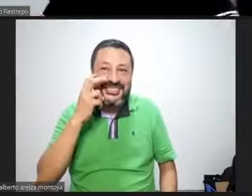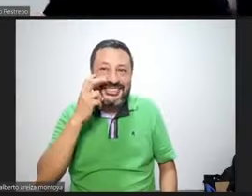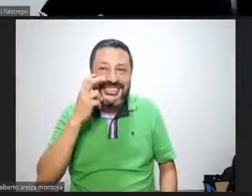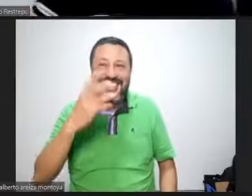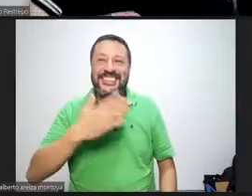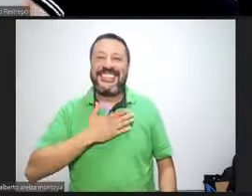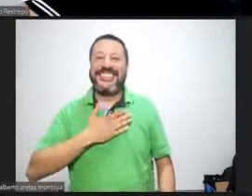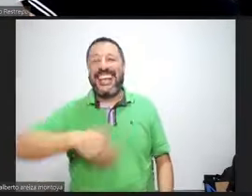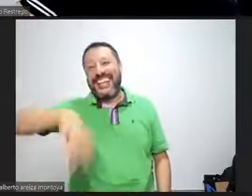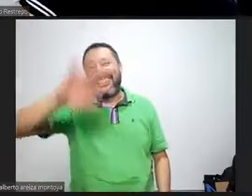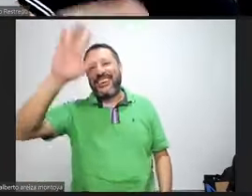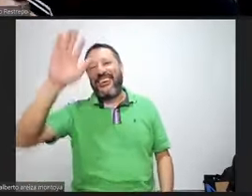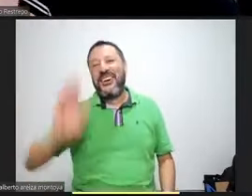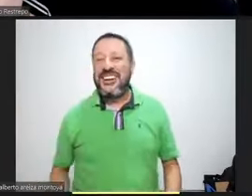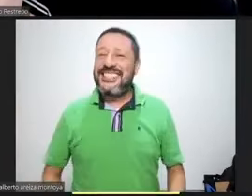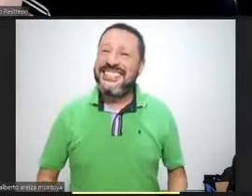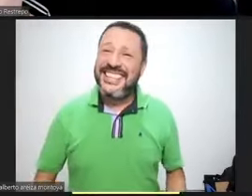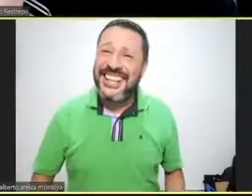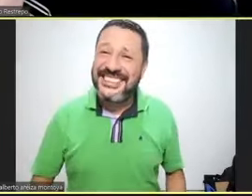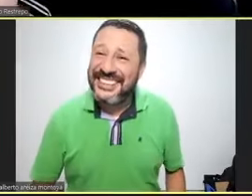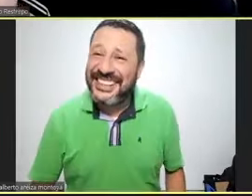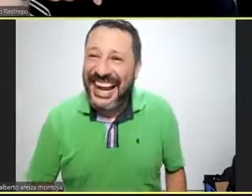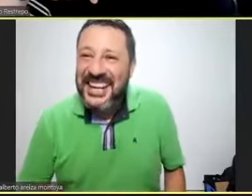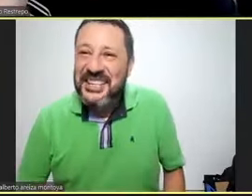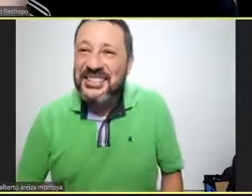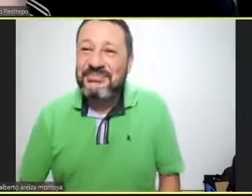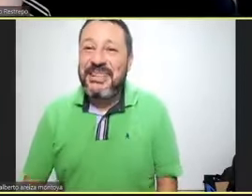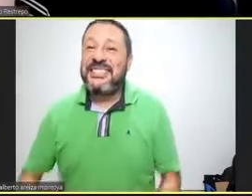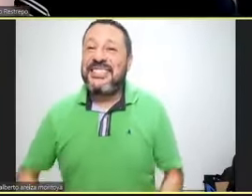Checho, ¿qué es eso? Checho. ¿Qué piensa acá?